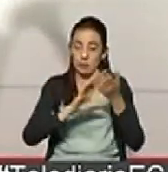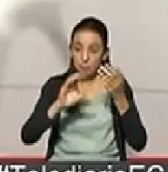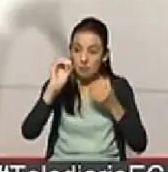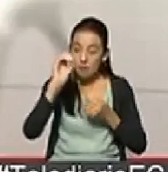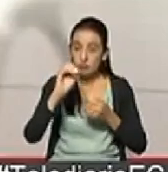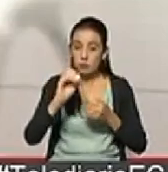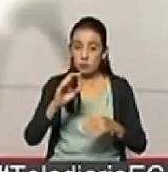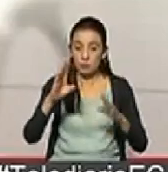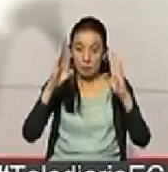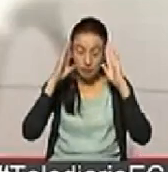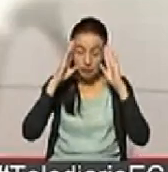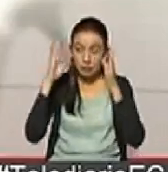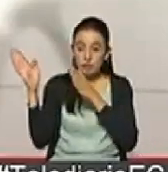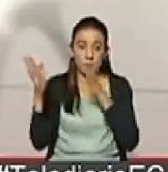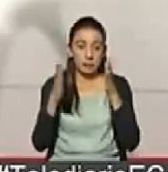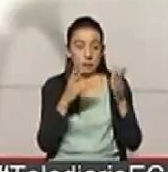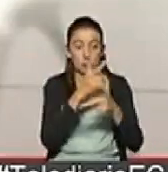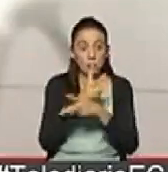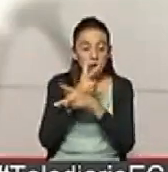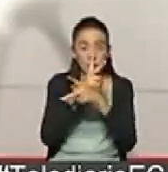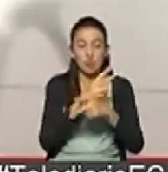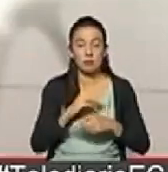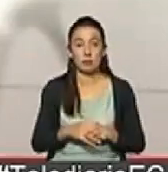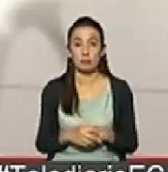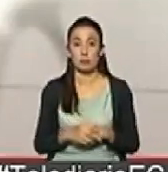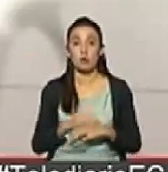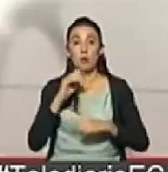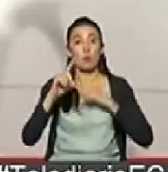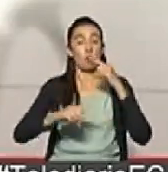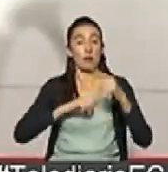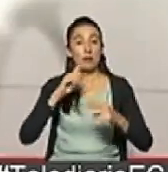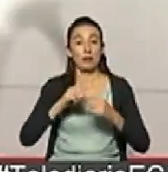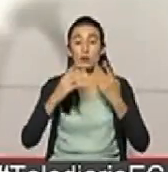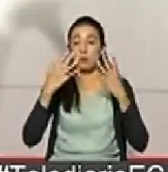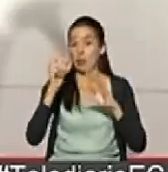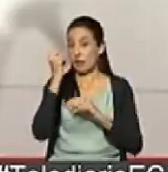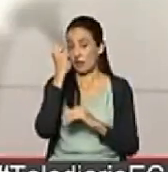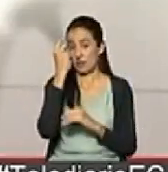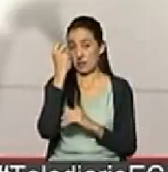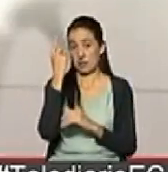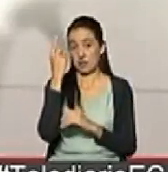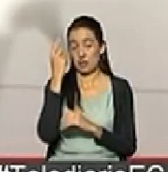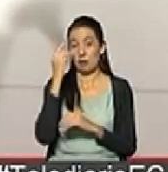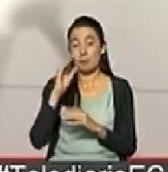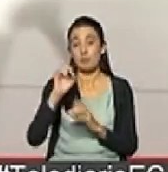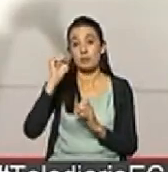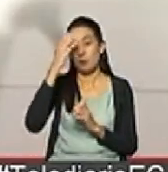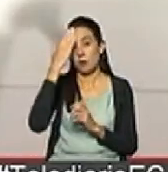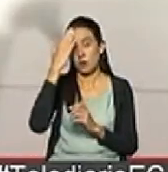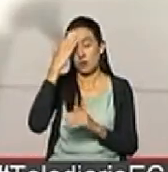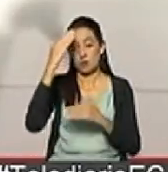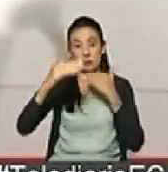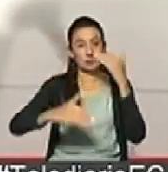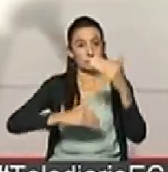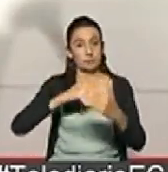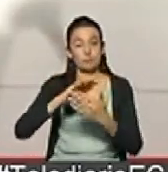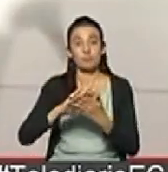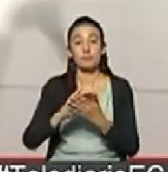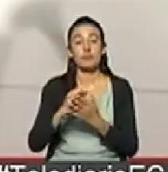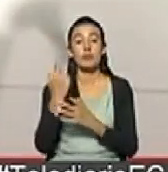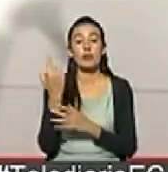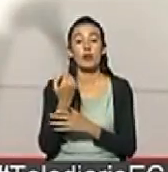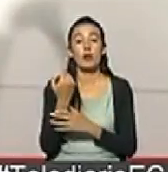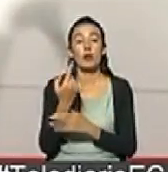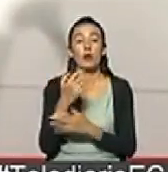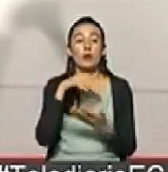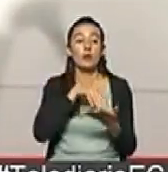estar pendientes del uno del otro. Una vez que entonces comprendemos esto, también les damos la oportunidad de que sepan que no es solamente una pequeña cosa la